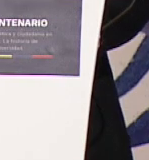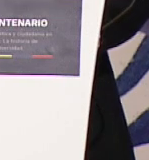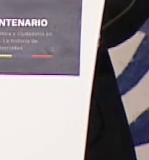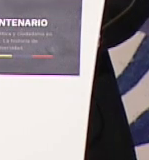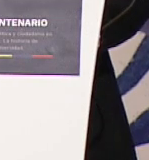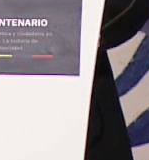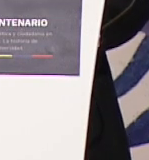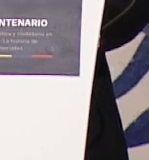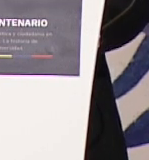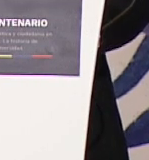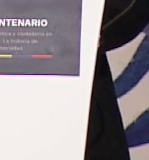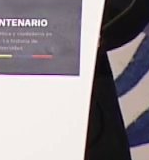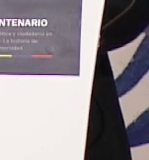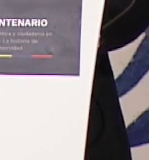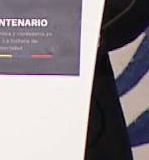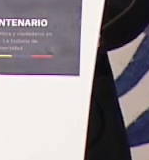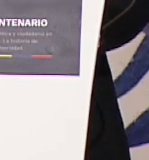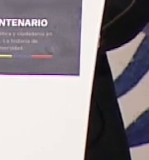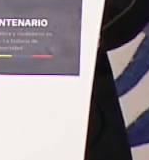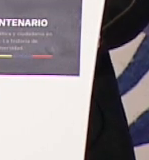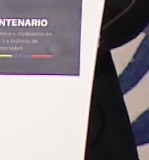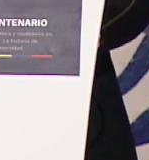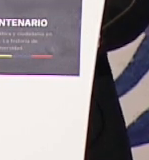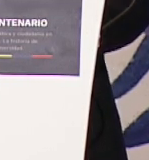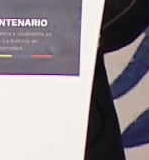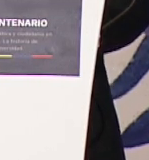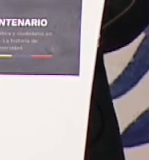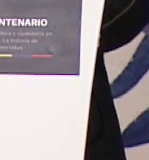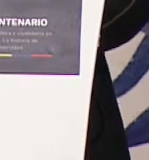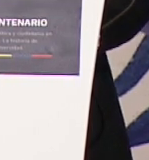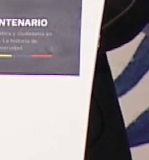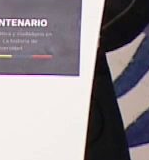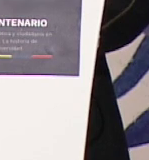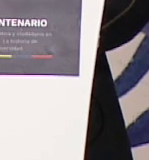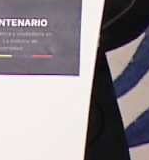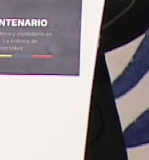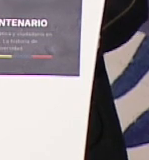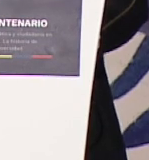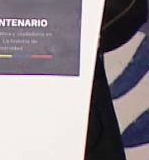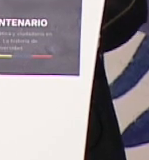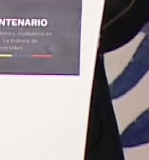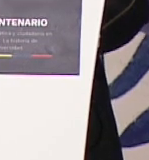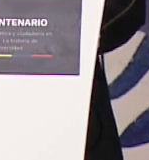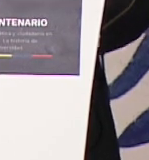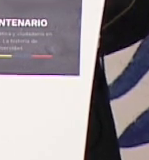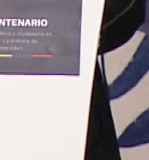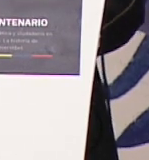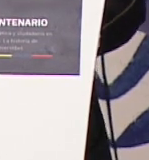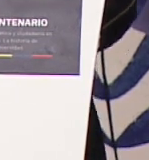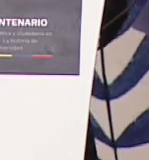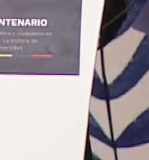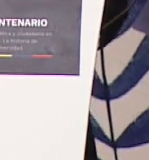Mundos de la institución educativa Misael Pastrana Borrero de Bogotá. Y la quinta experiencia, salvaguardia de las prácticas